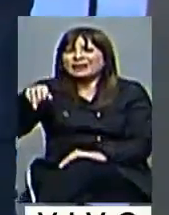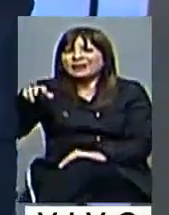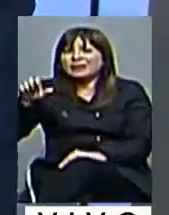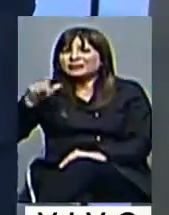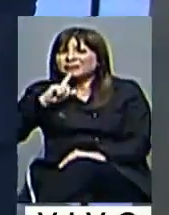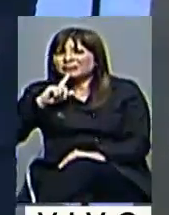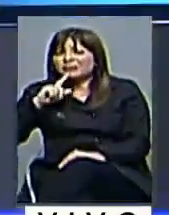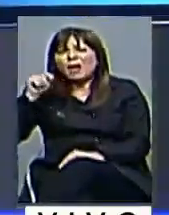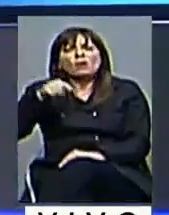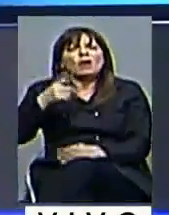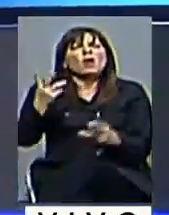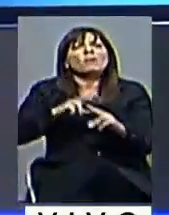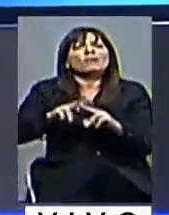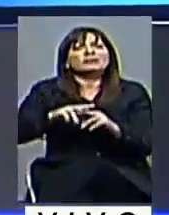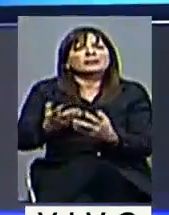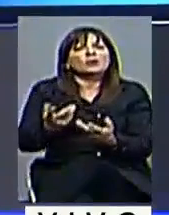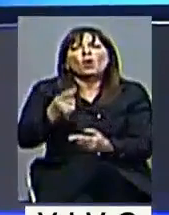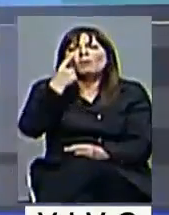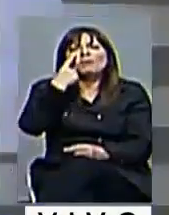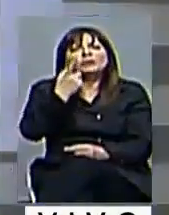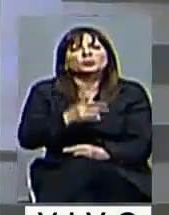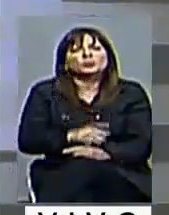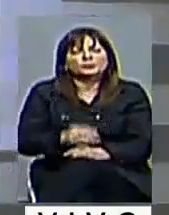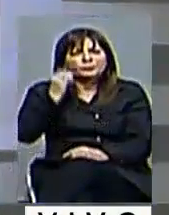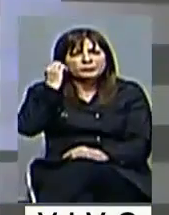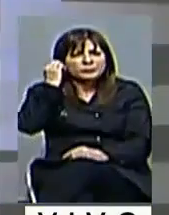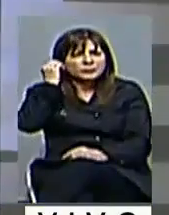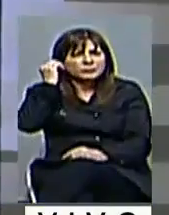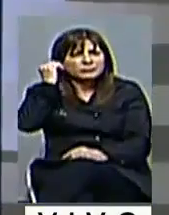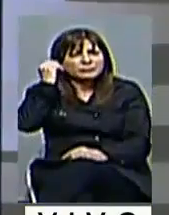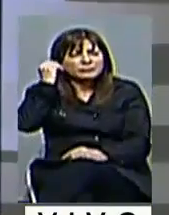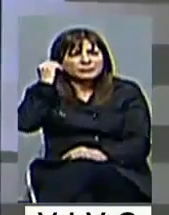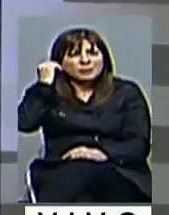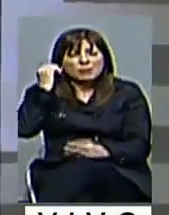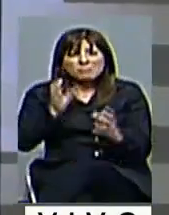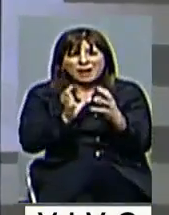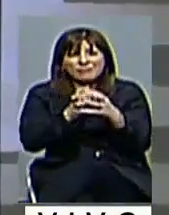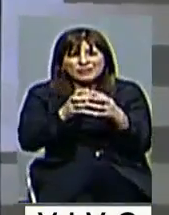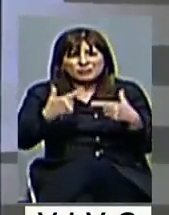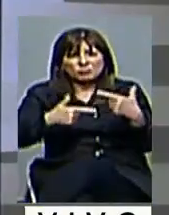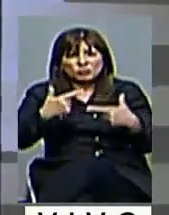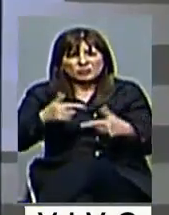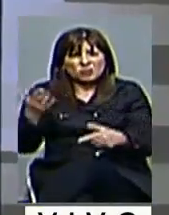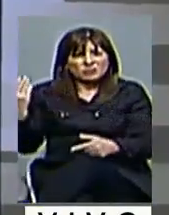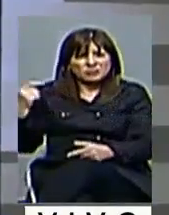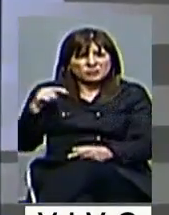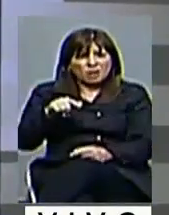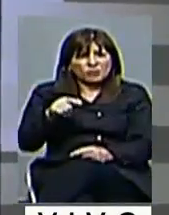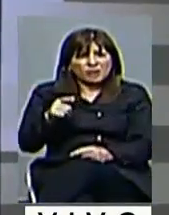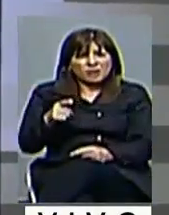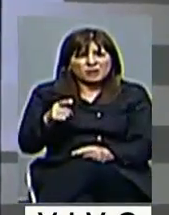¿cómo se viene la cosa? ¿Cómo la ves tú? ¿Va a ser más, vamos a tener un gabinete más político que el anterior?